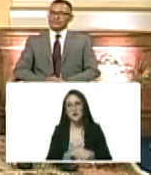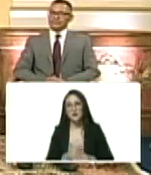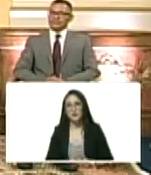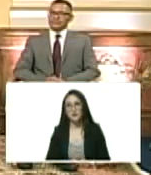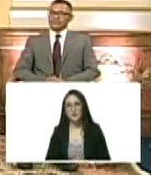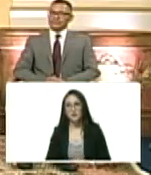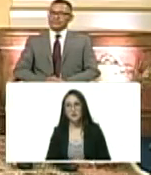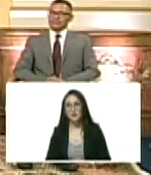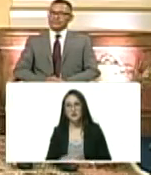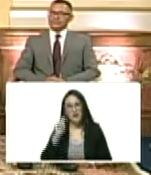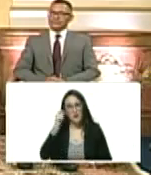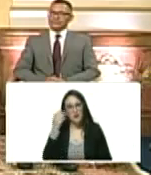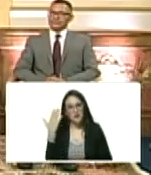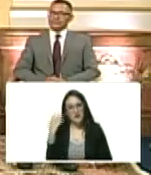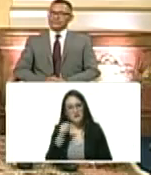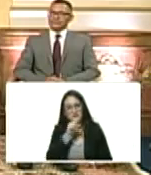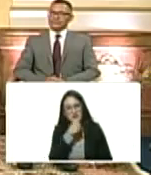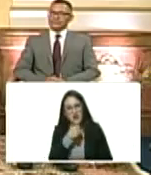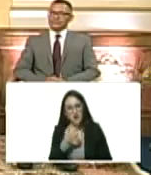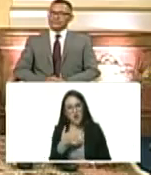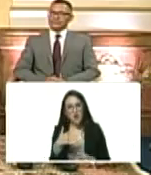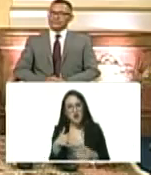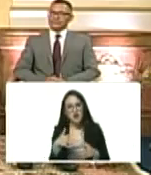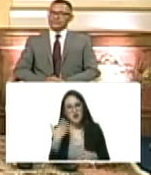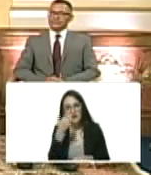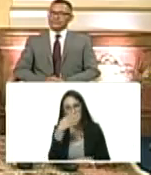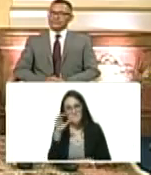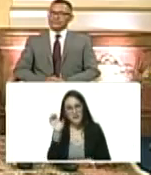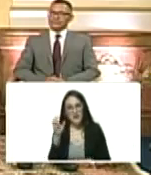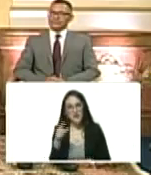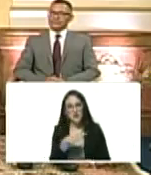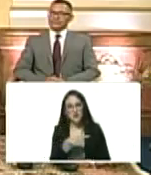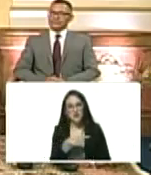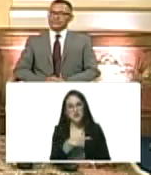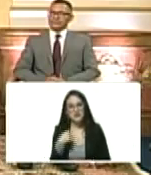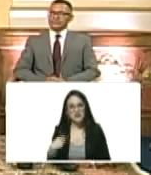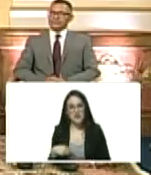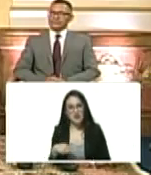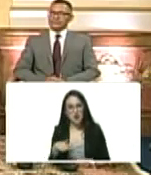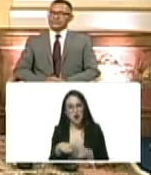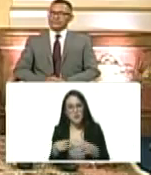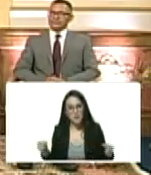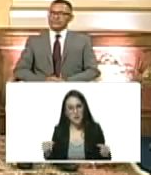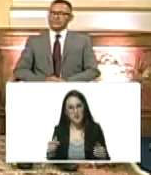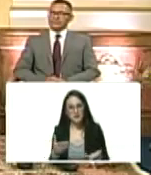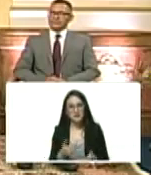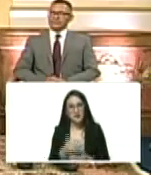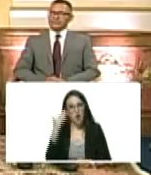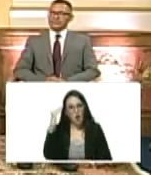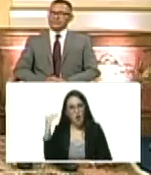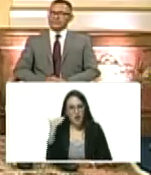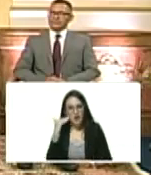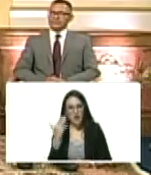¿Qué se recuerda de los viejos imperios chinos, japoneses, coreanos? ¿Qué dejó el imperio